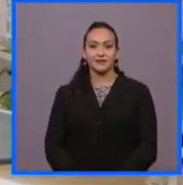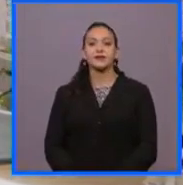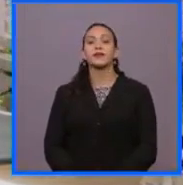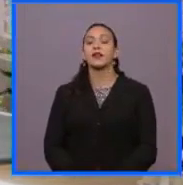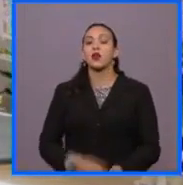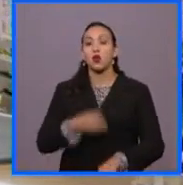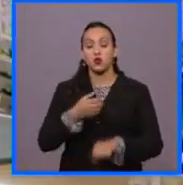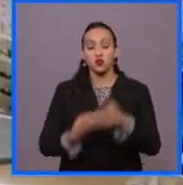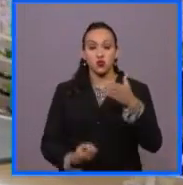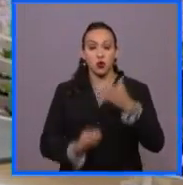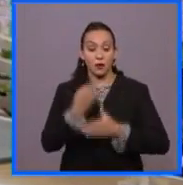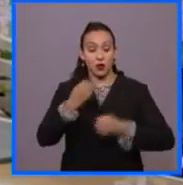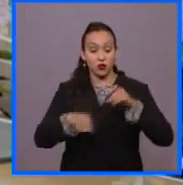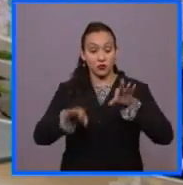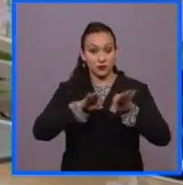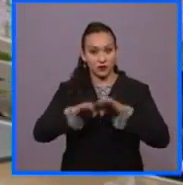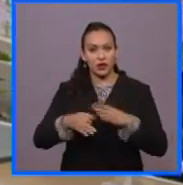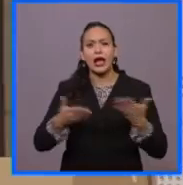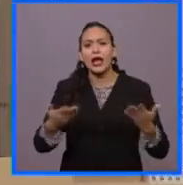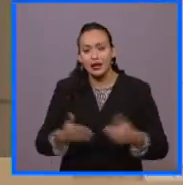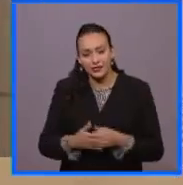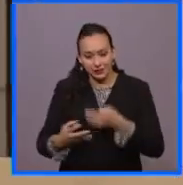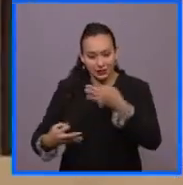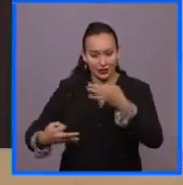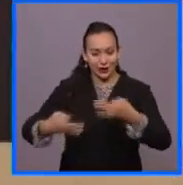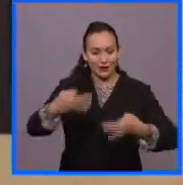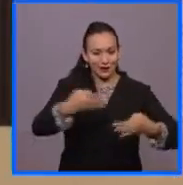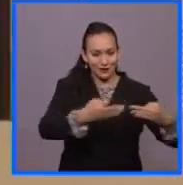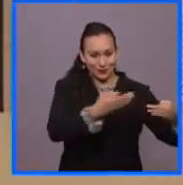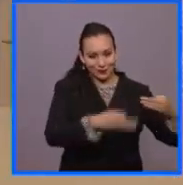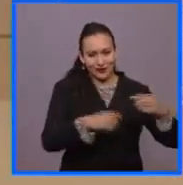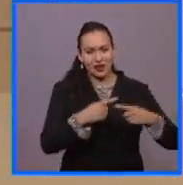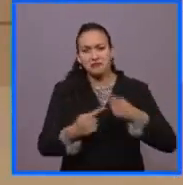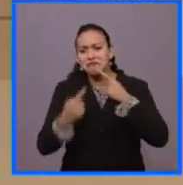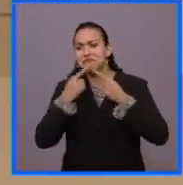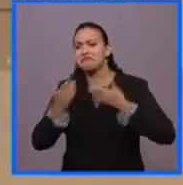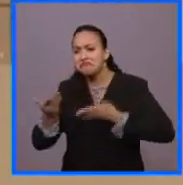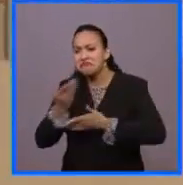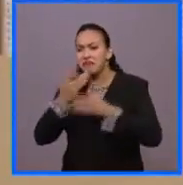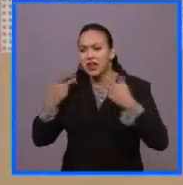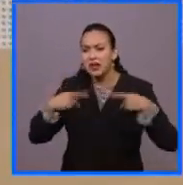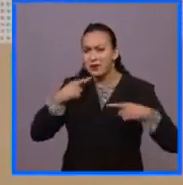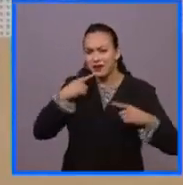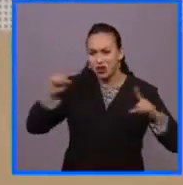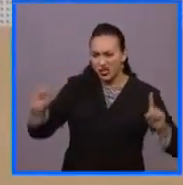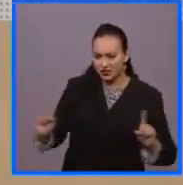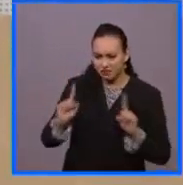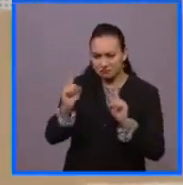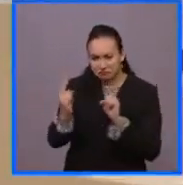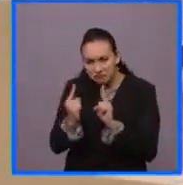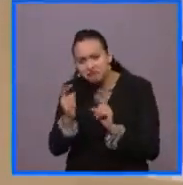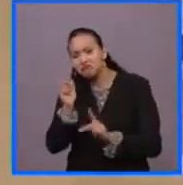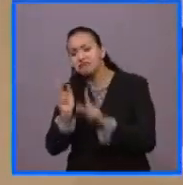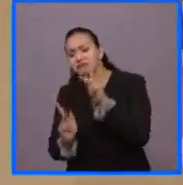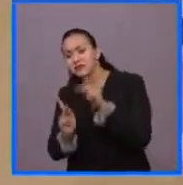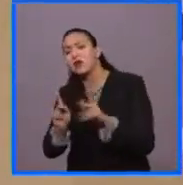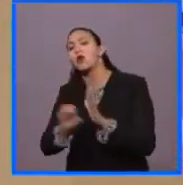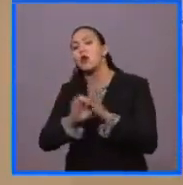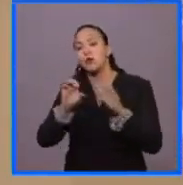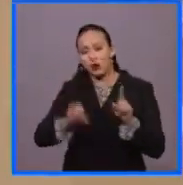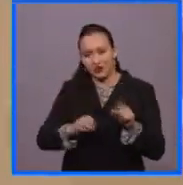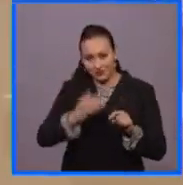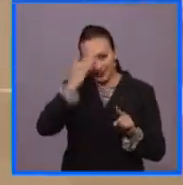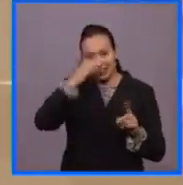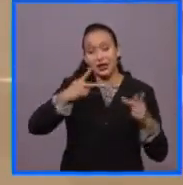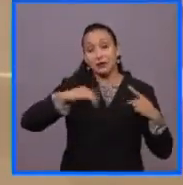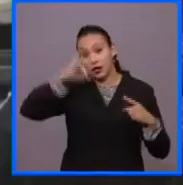La nueva justicia laboral permite a los órganos jurisdiccionales dialogar con las partes en conflicto. Esto es escuchar a la